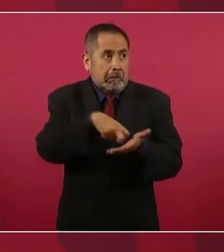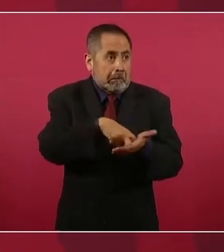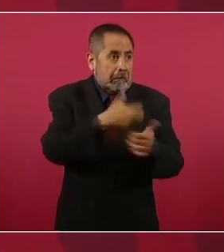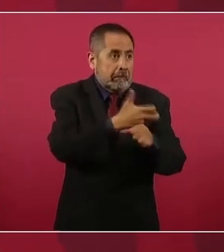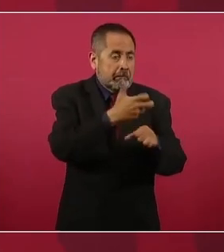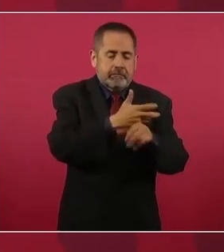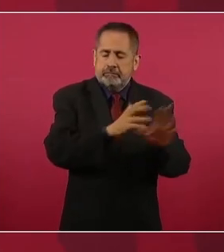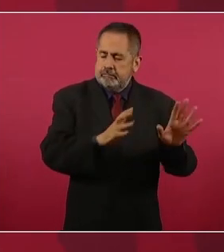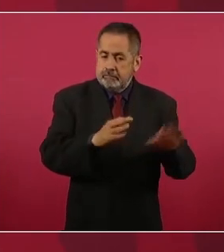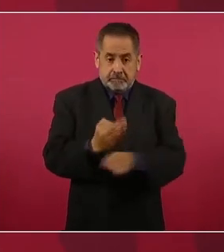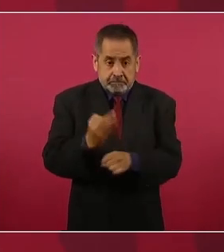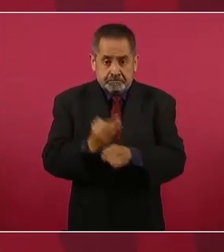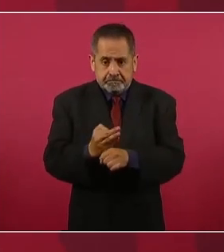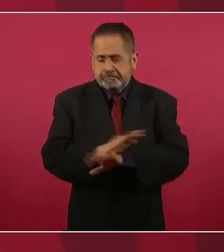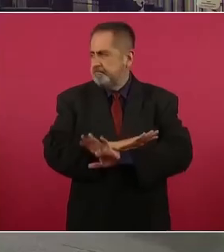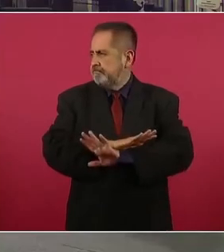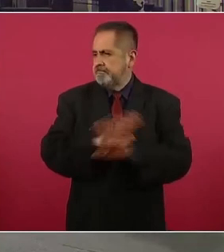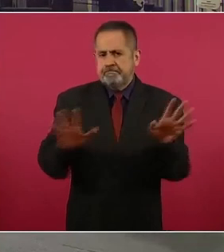Eso ya no sucede.